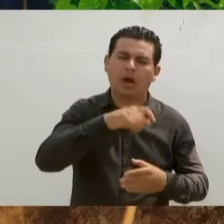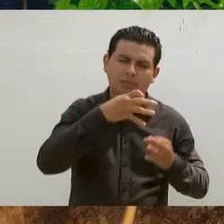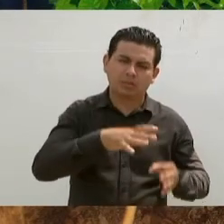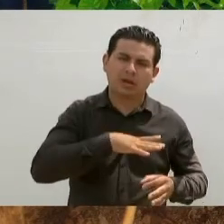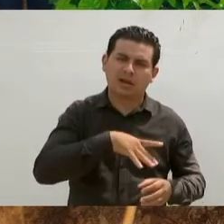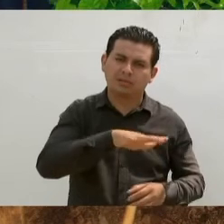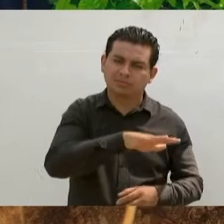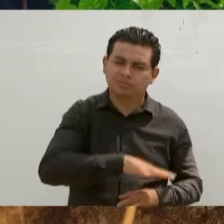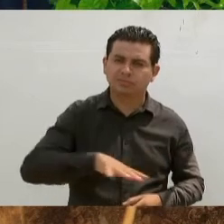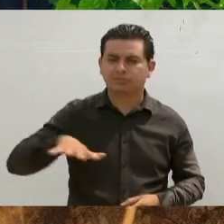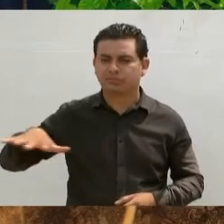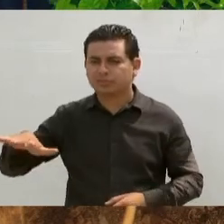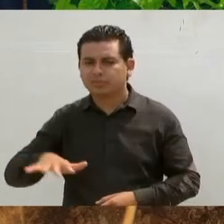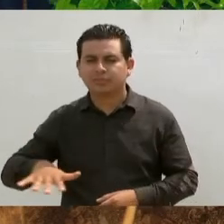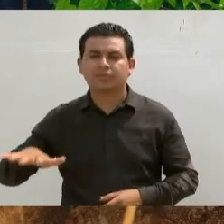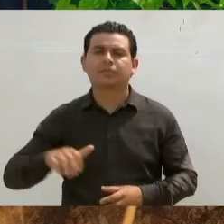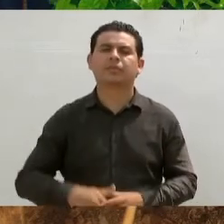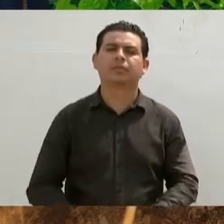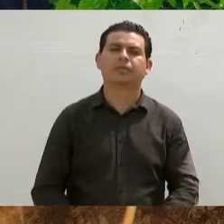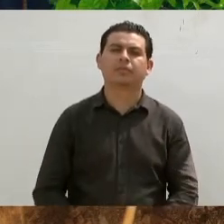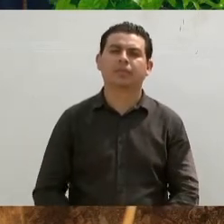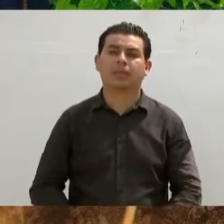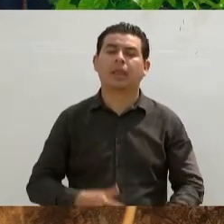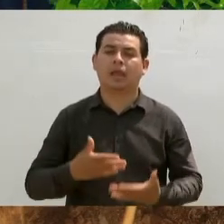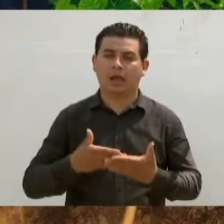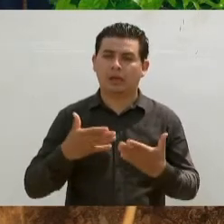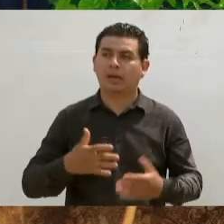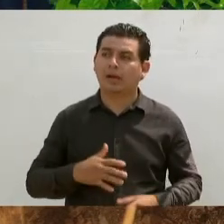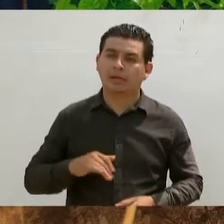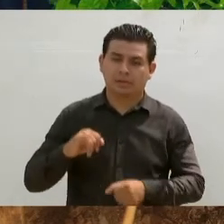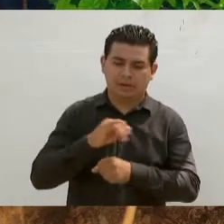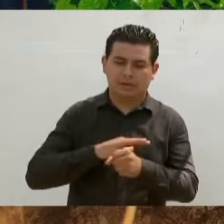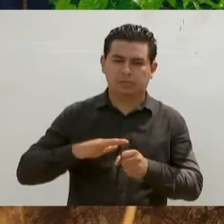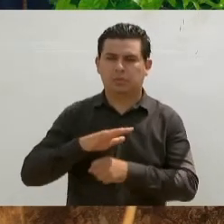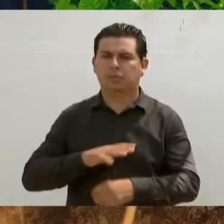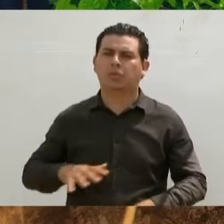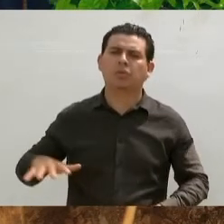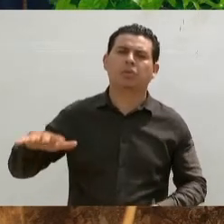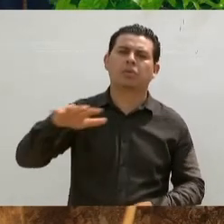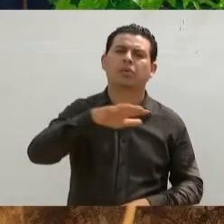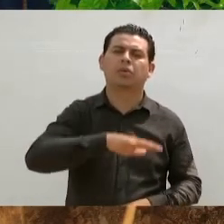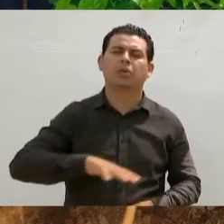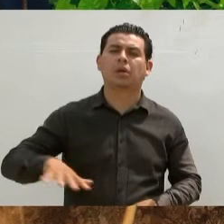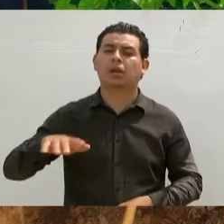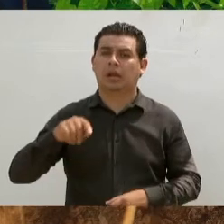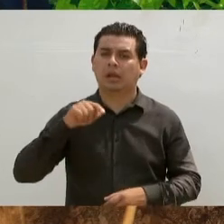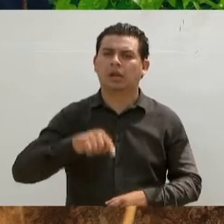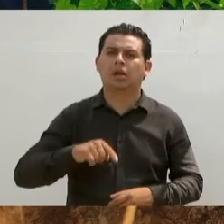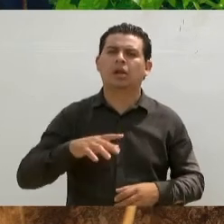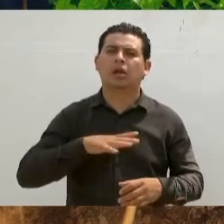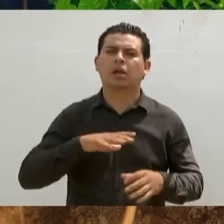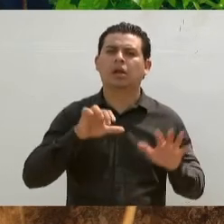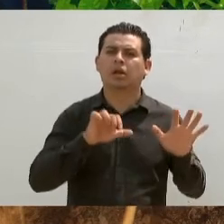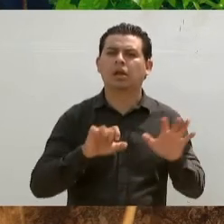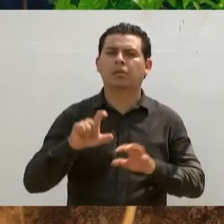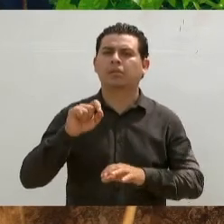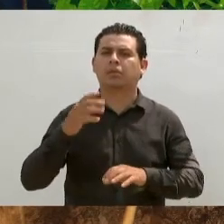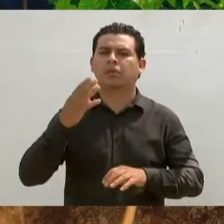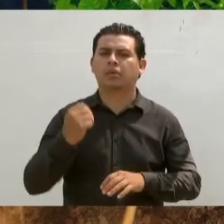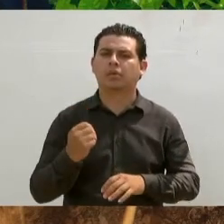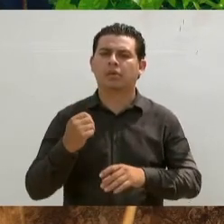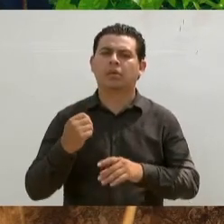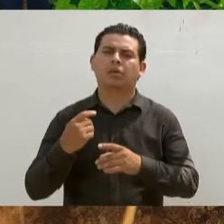También cabe señalar que en esta región del Istmo se han conformado